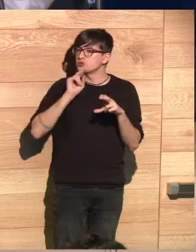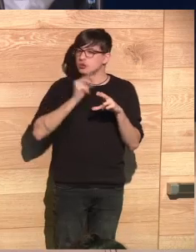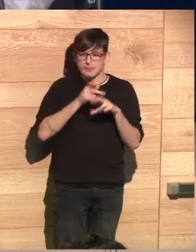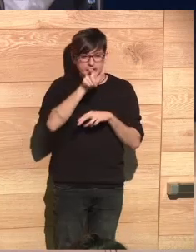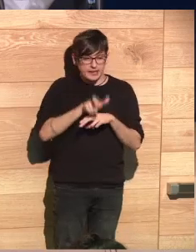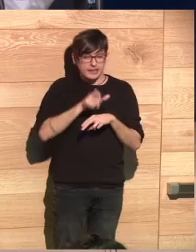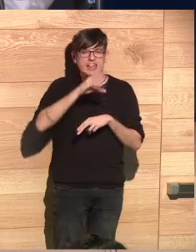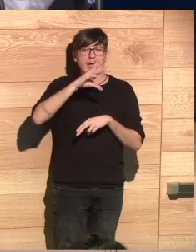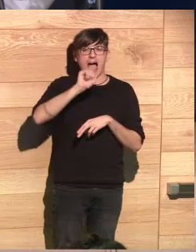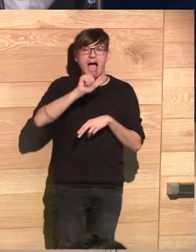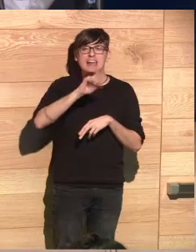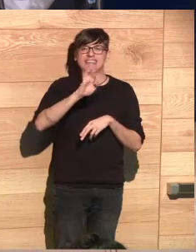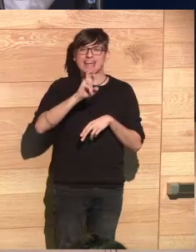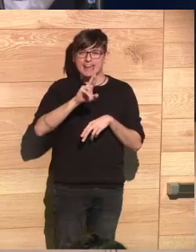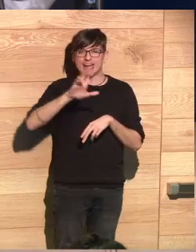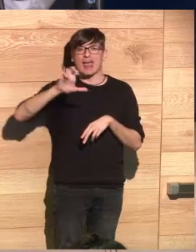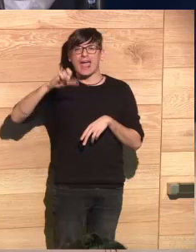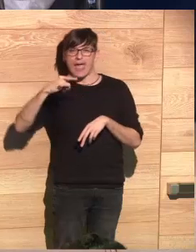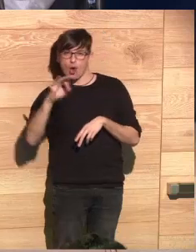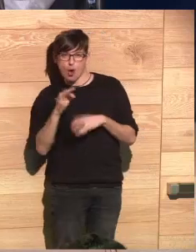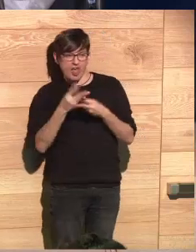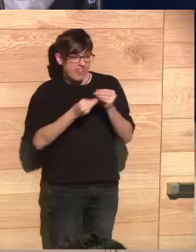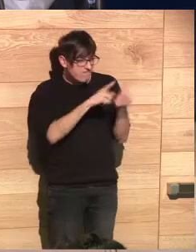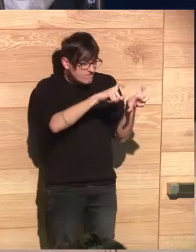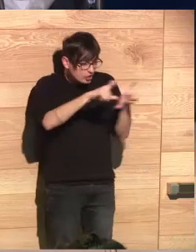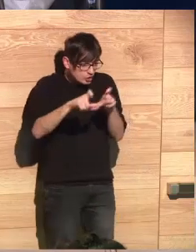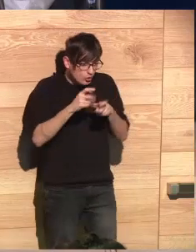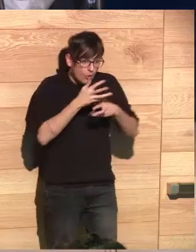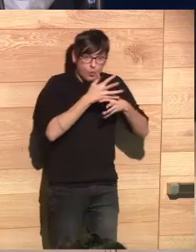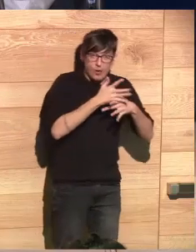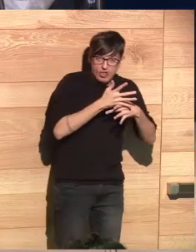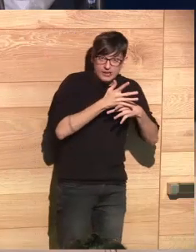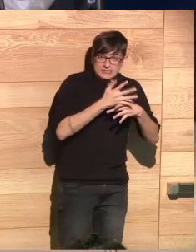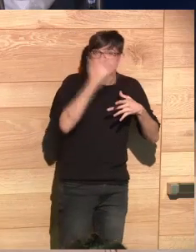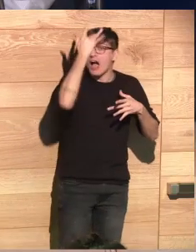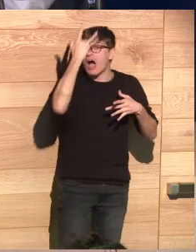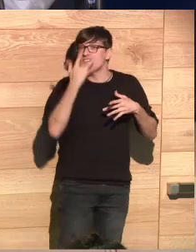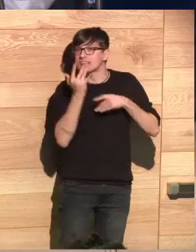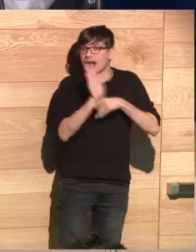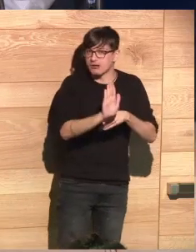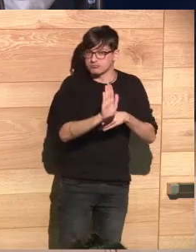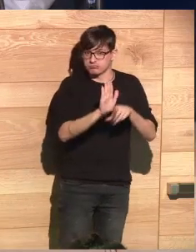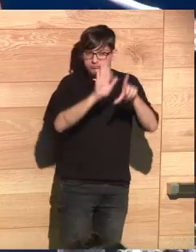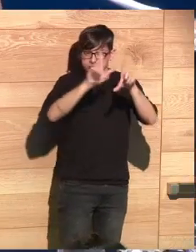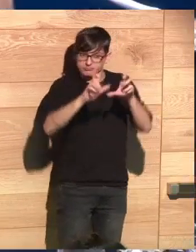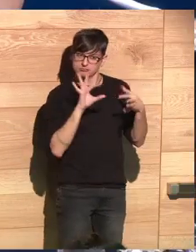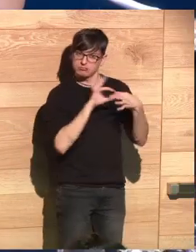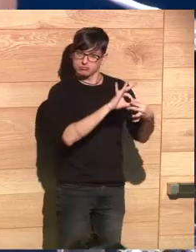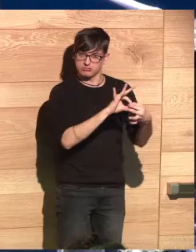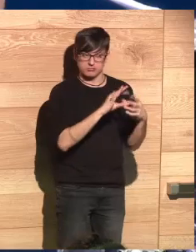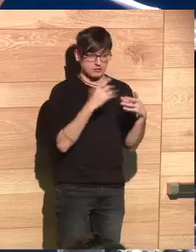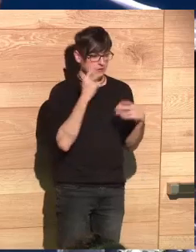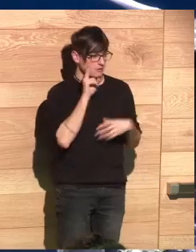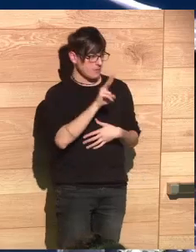¿no? Donde hacía fotos de los jugadores con sus avatares, ¿no? Y entonces cuando veías, yo qué sé,